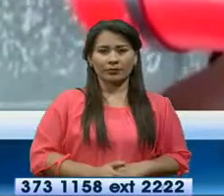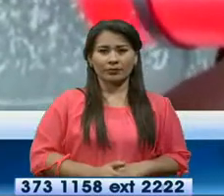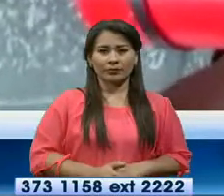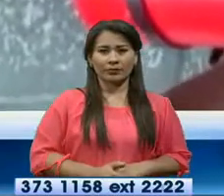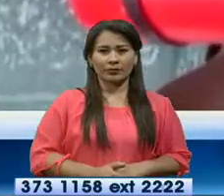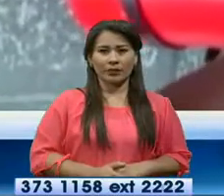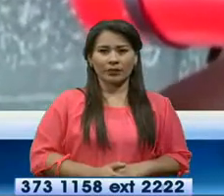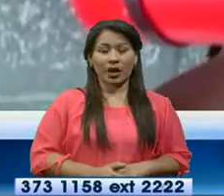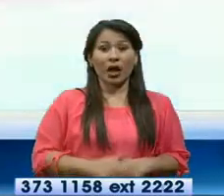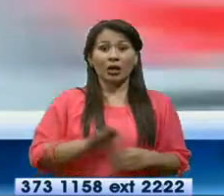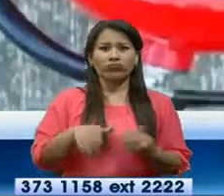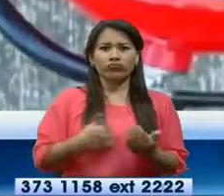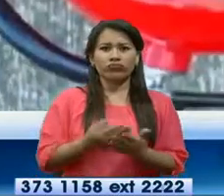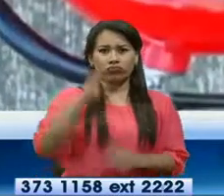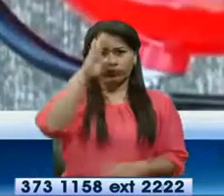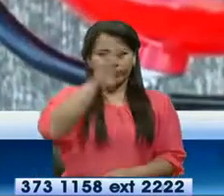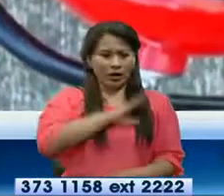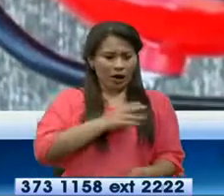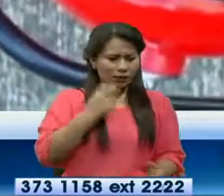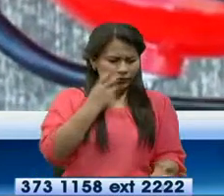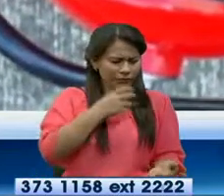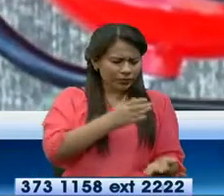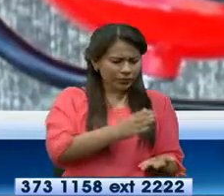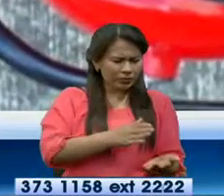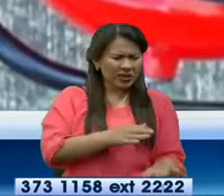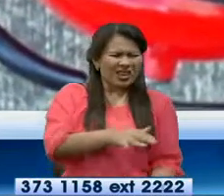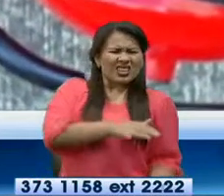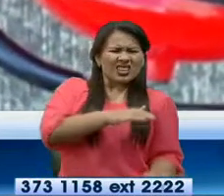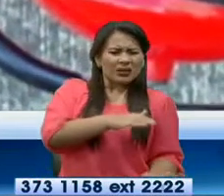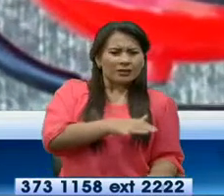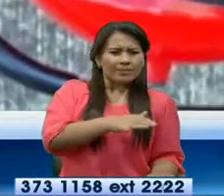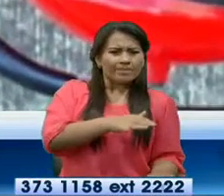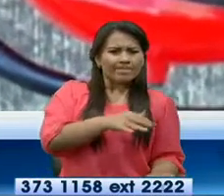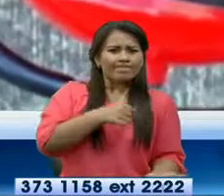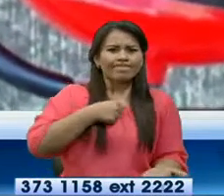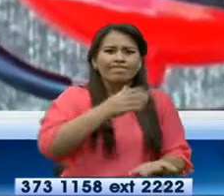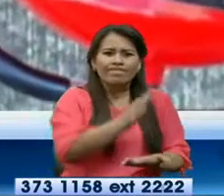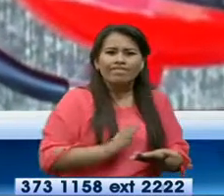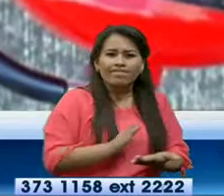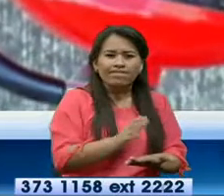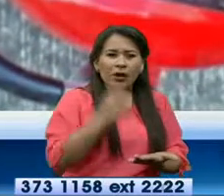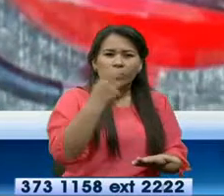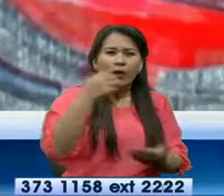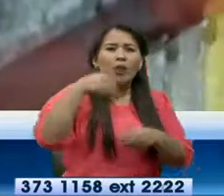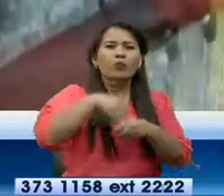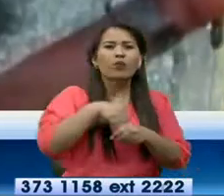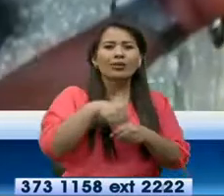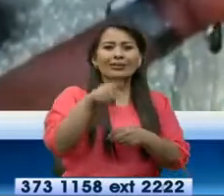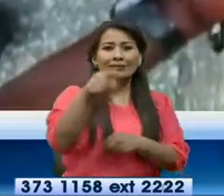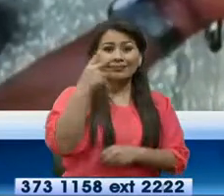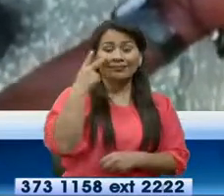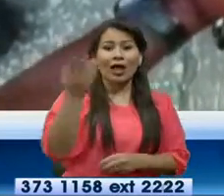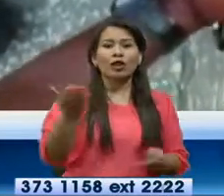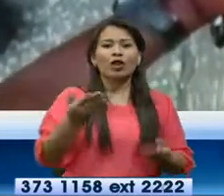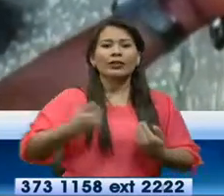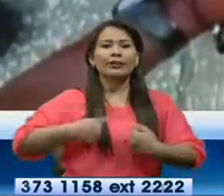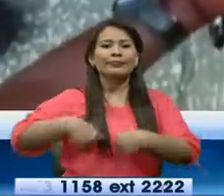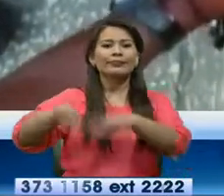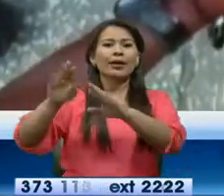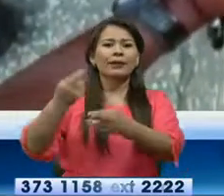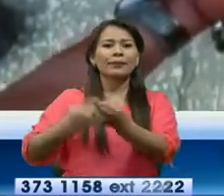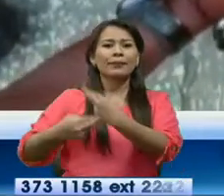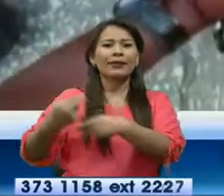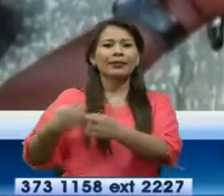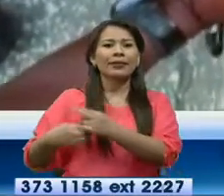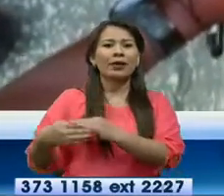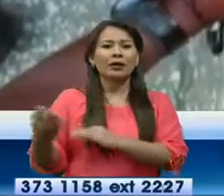En la prueba de campo confirmaron que se trataba de marihuana. El peso alcanzó los 8 kilos. Presumen que la droga estaba destinada para el microexpendio en el